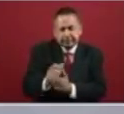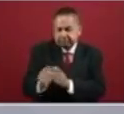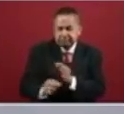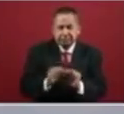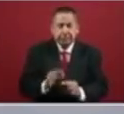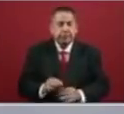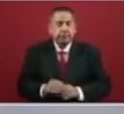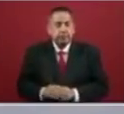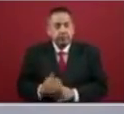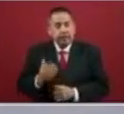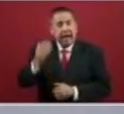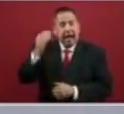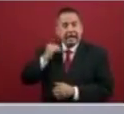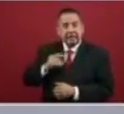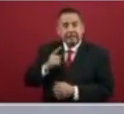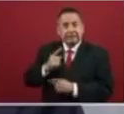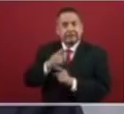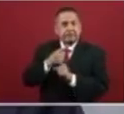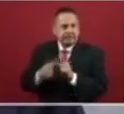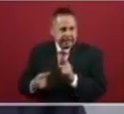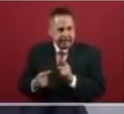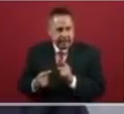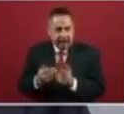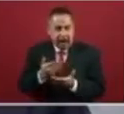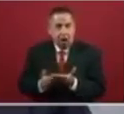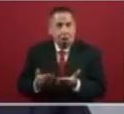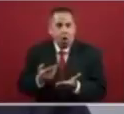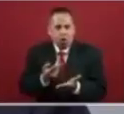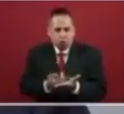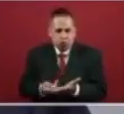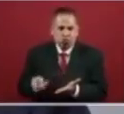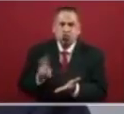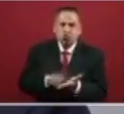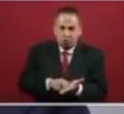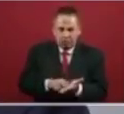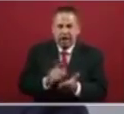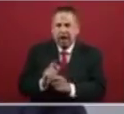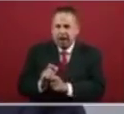El doble de lo que obtenían antes.